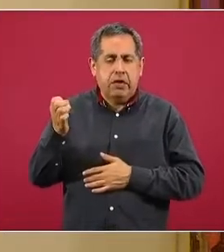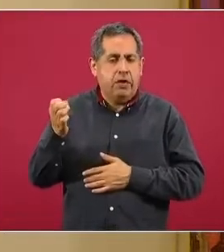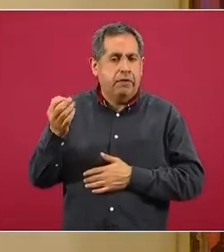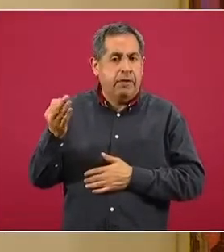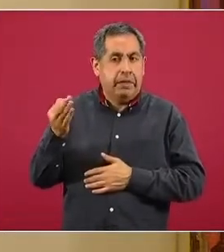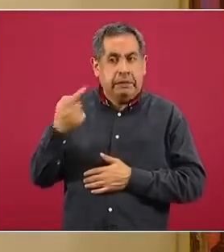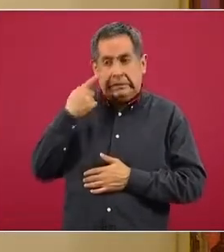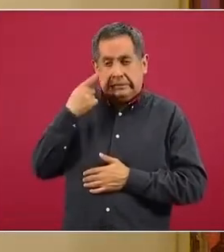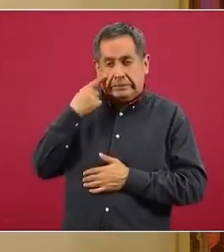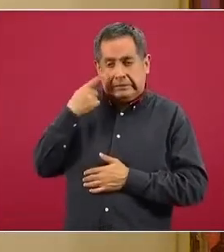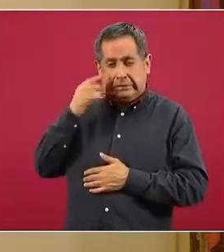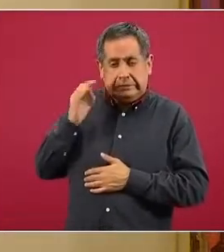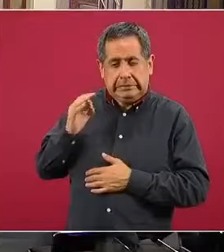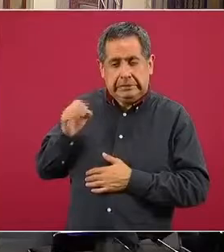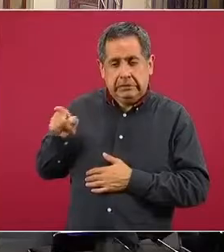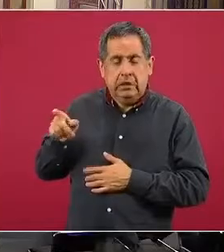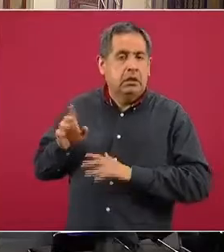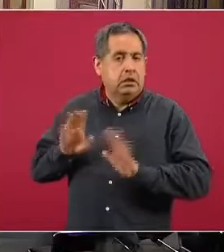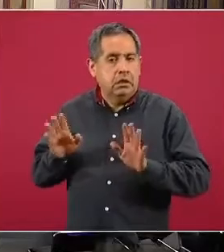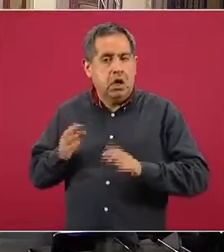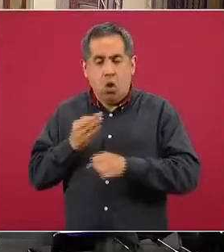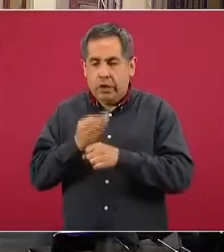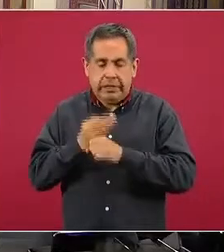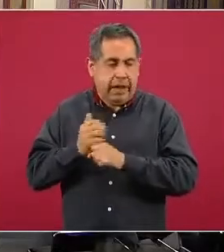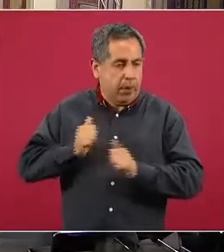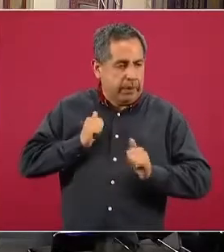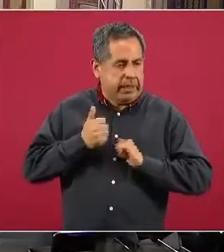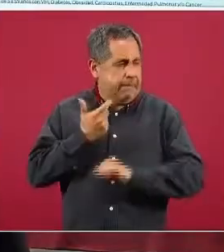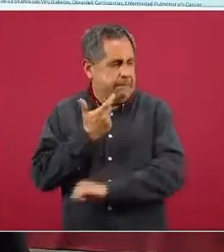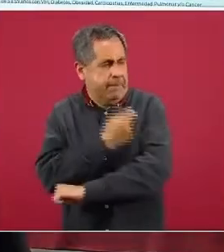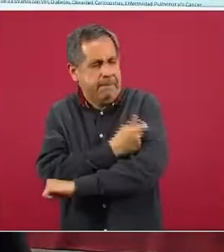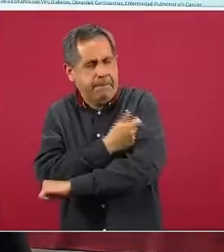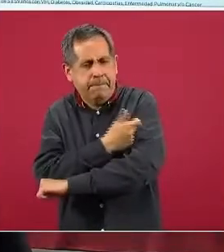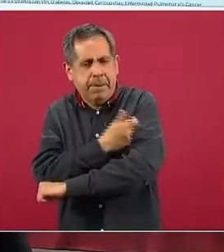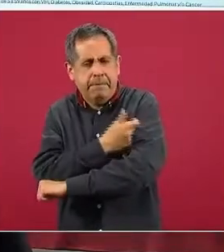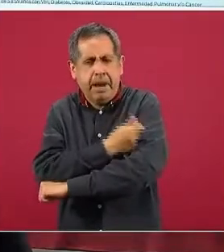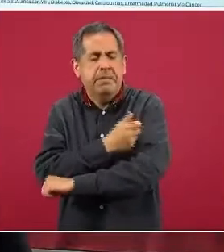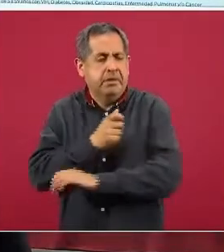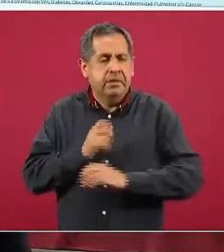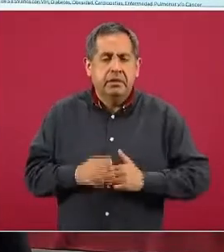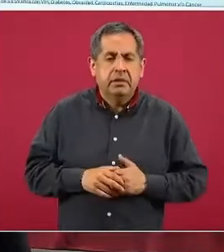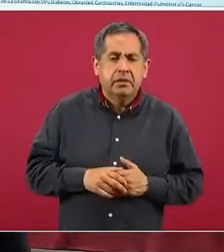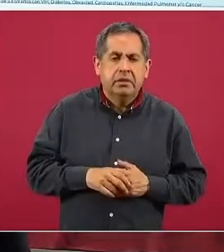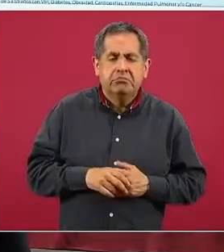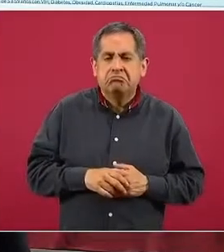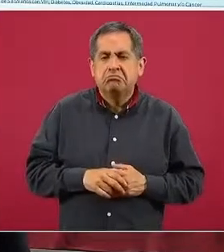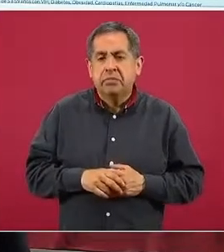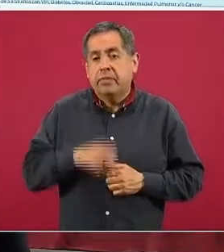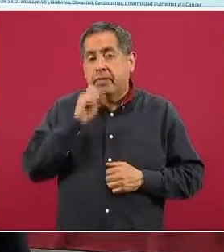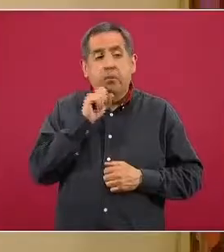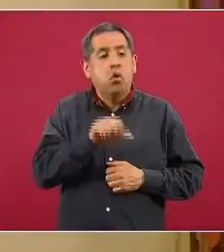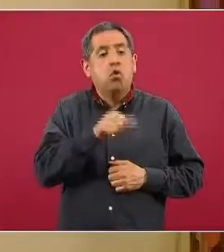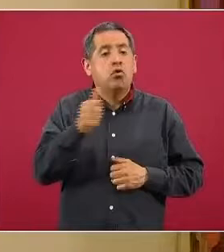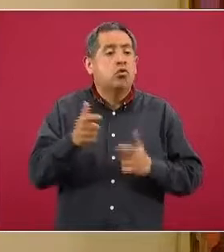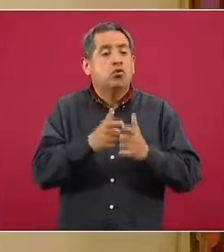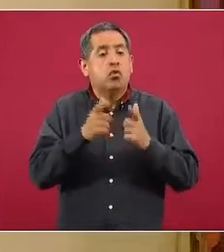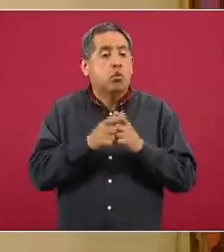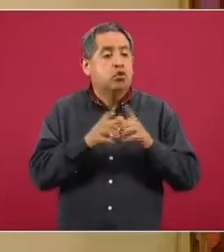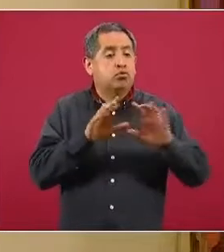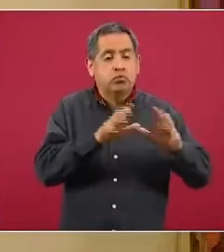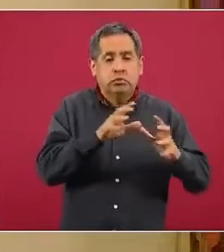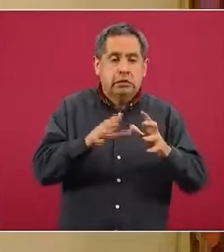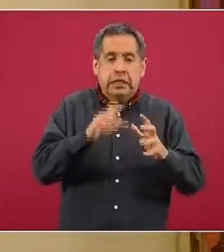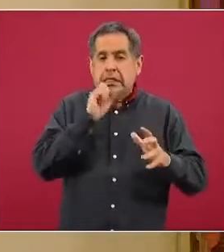y febrero. Entonces estamos en un buen momento, pero también es importante que los demás grupos de riesgo